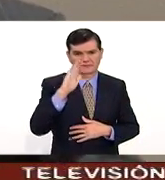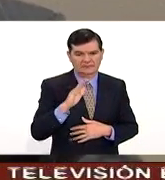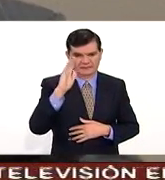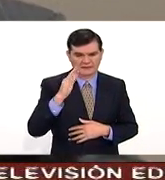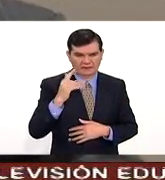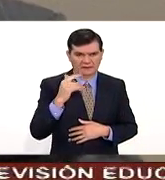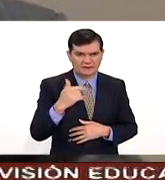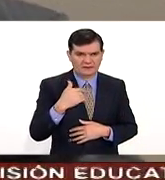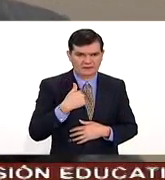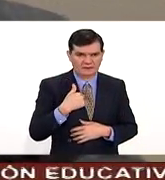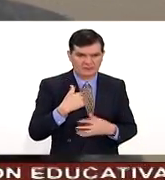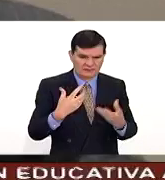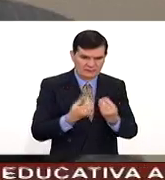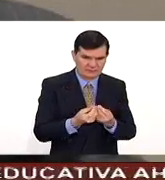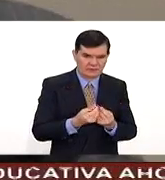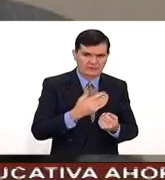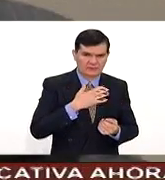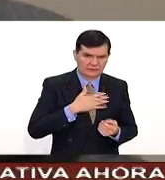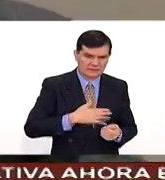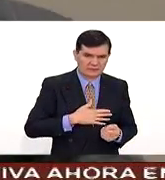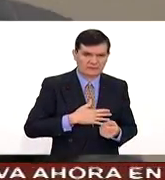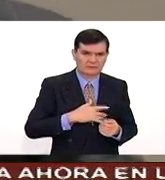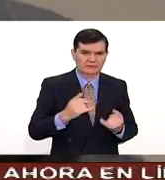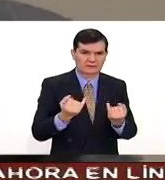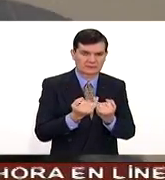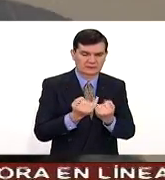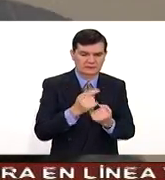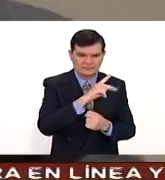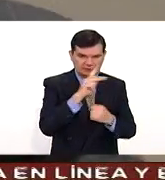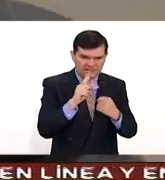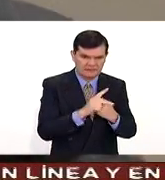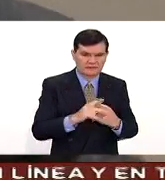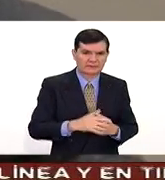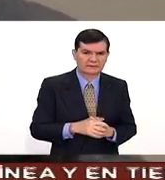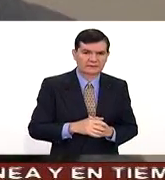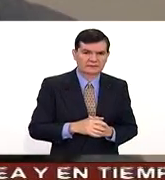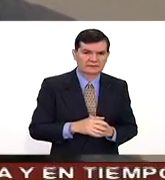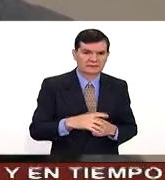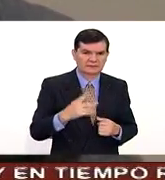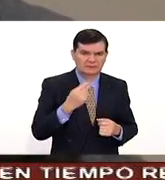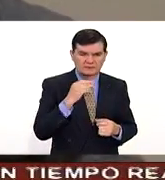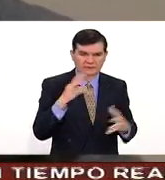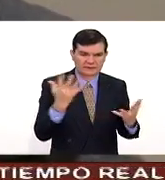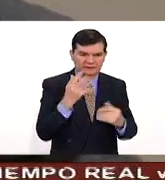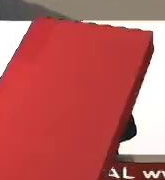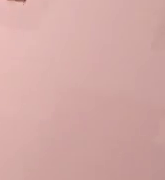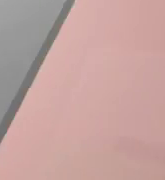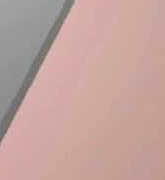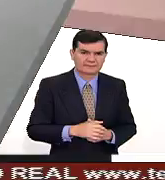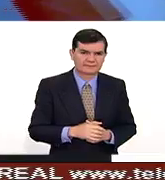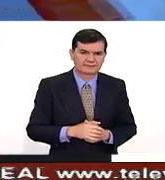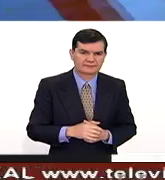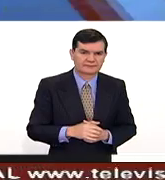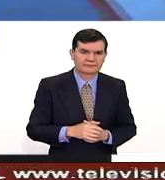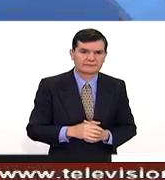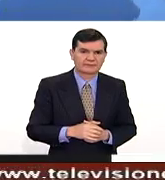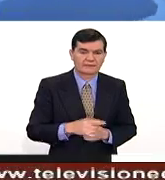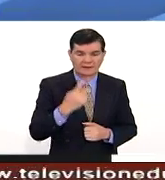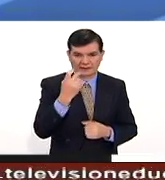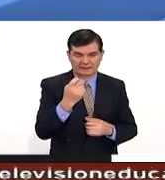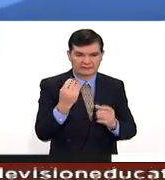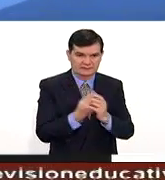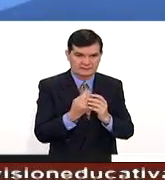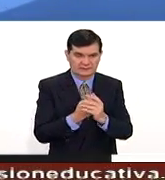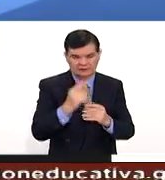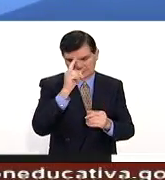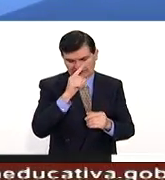Estado, como democracia y como país, no lo podemos aceptar. Sobre este caso,